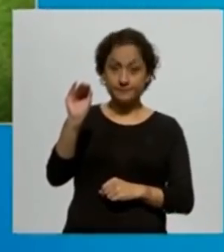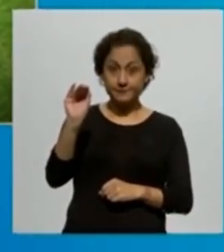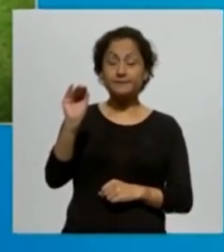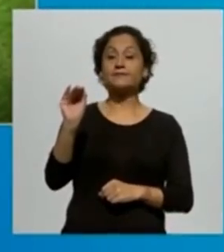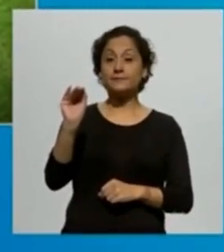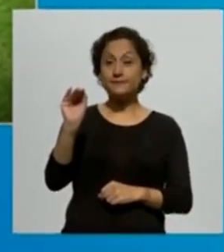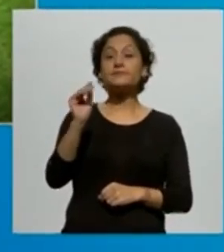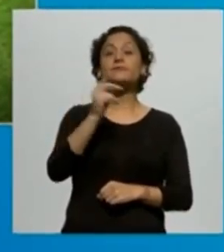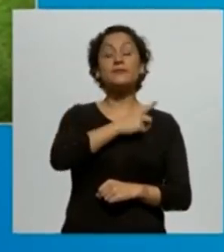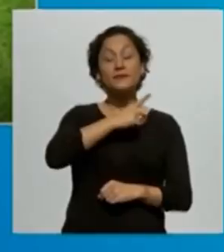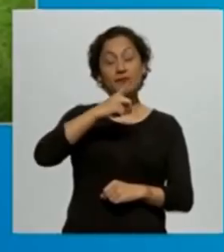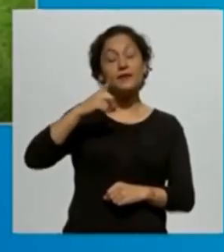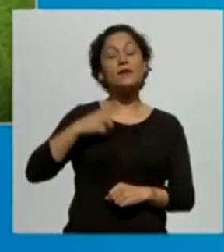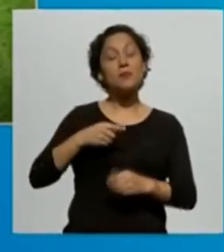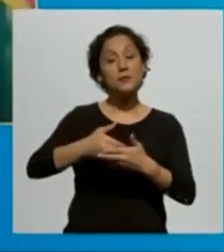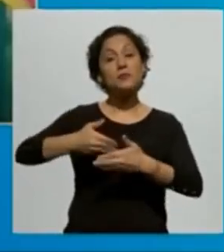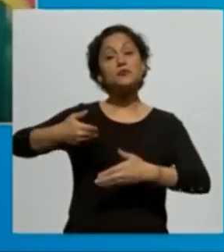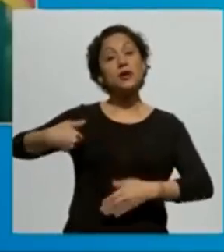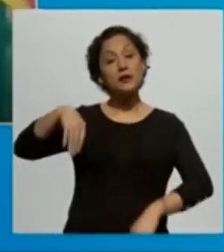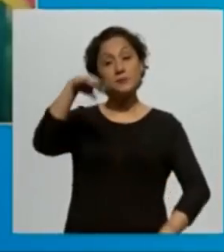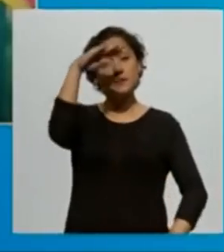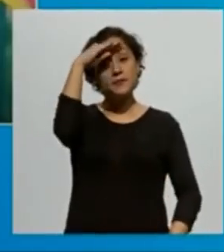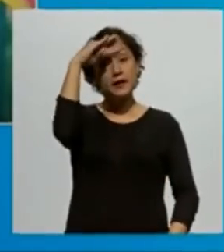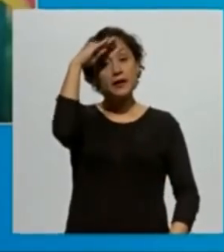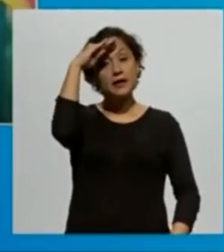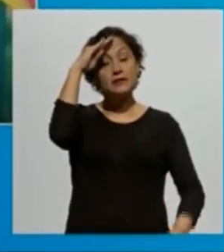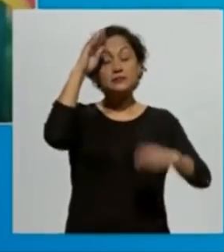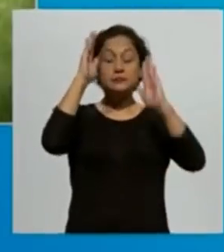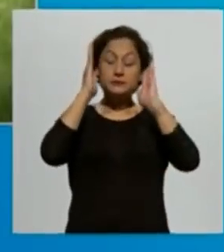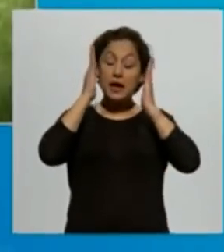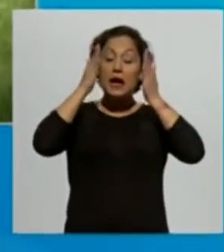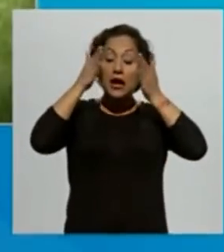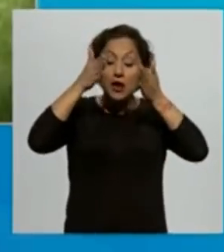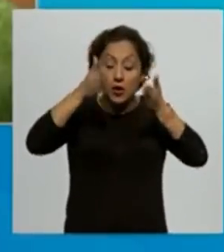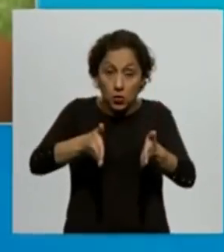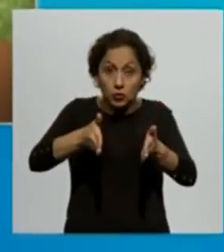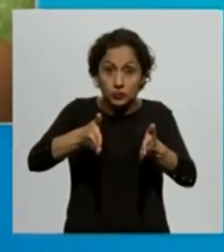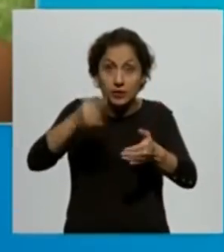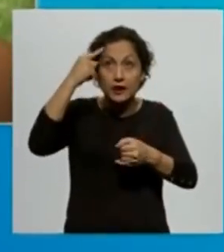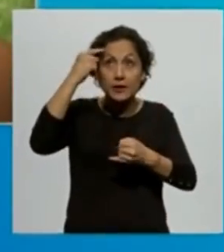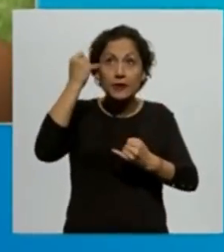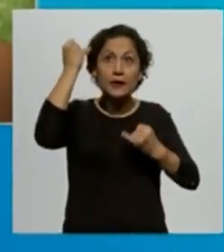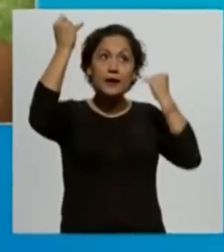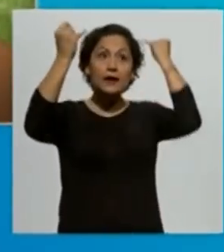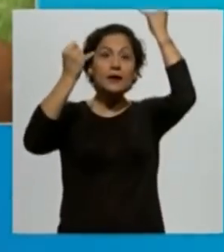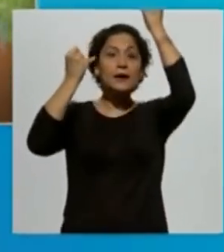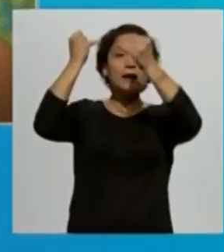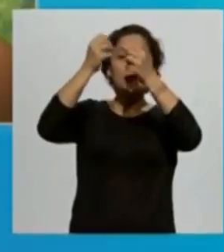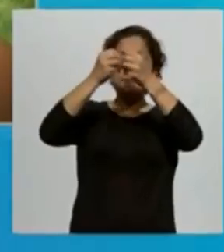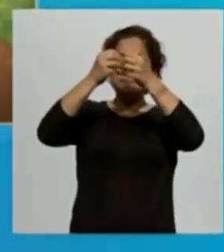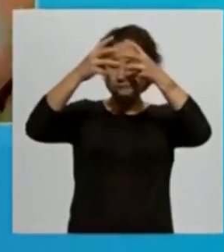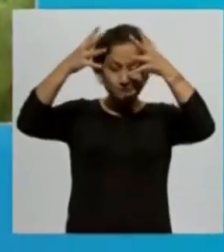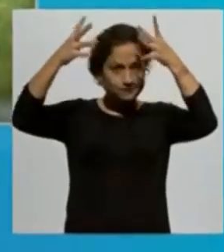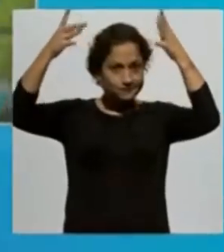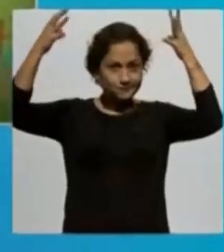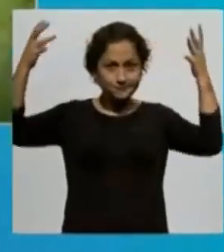entonces pensar, concentrarnos y usar la imaginación.